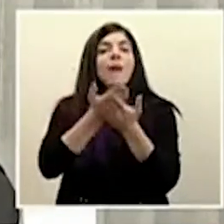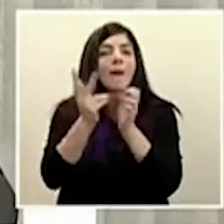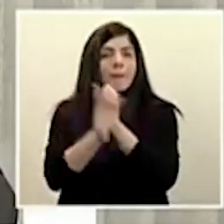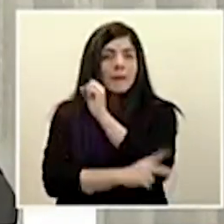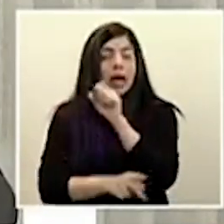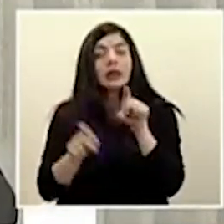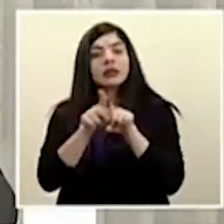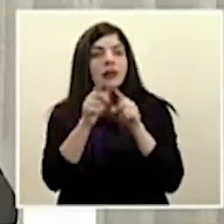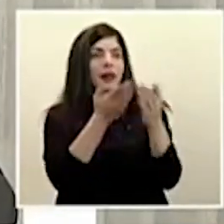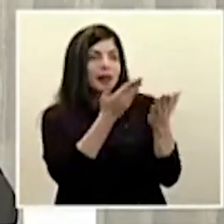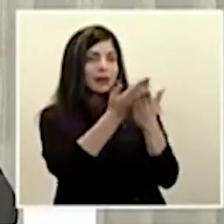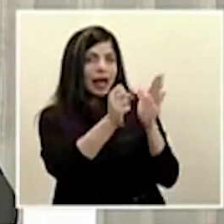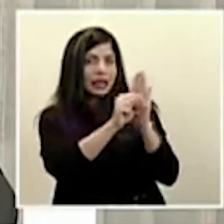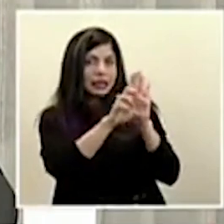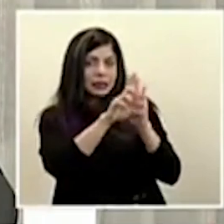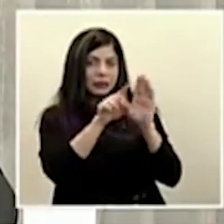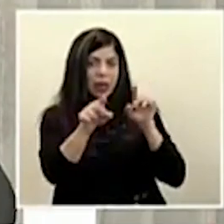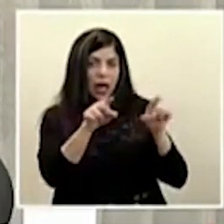Asamblea Legislativa.